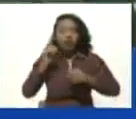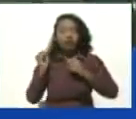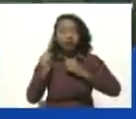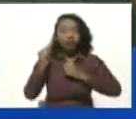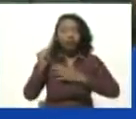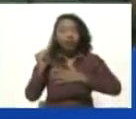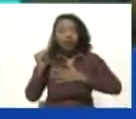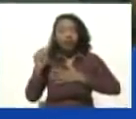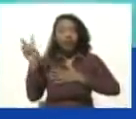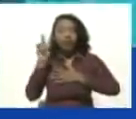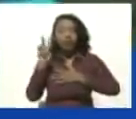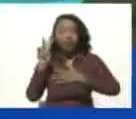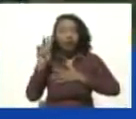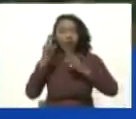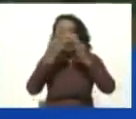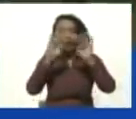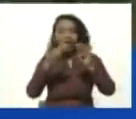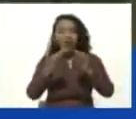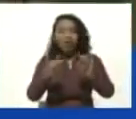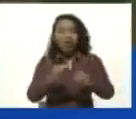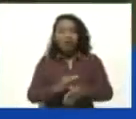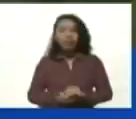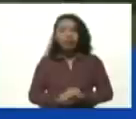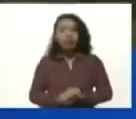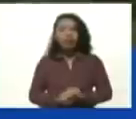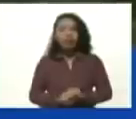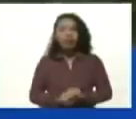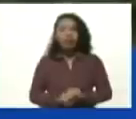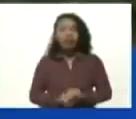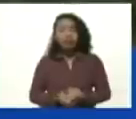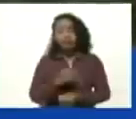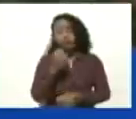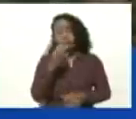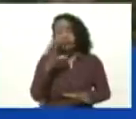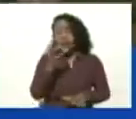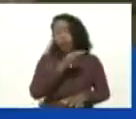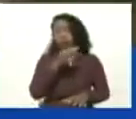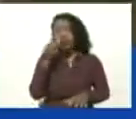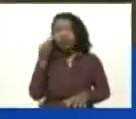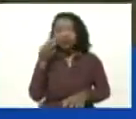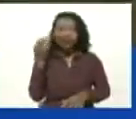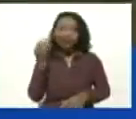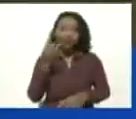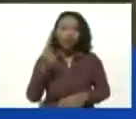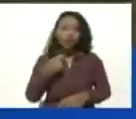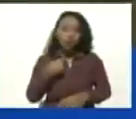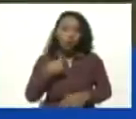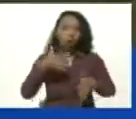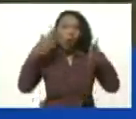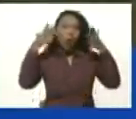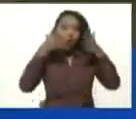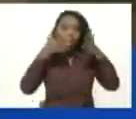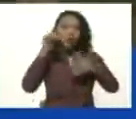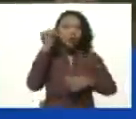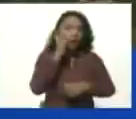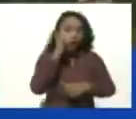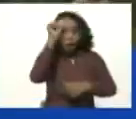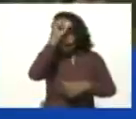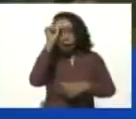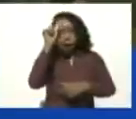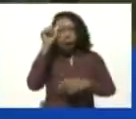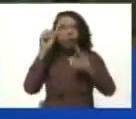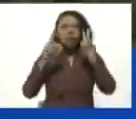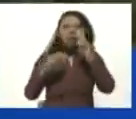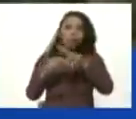venezolana, música navideña. Bueno, excelente, realmente yo recomiendo sábado y domingo